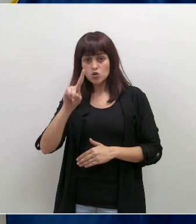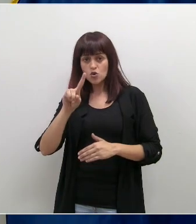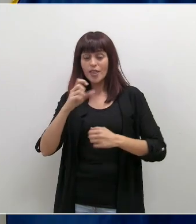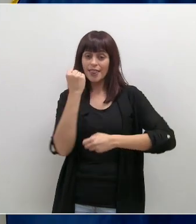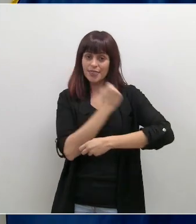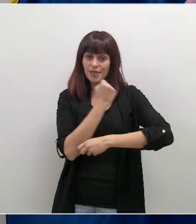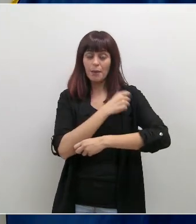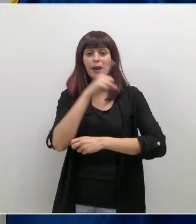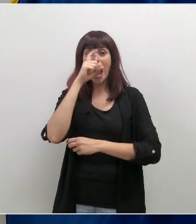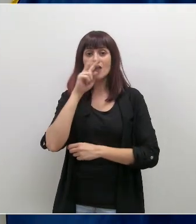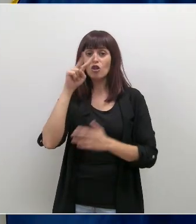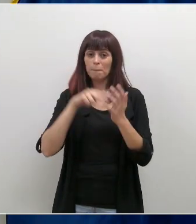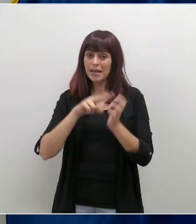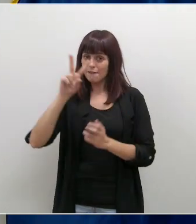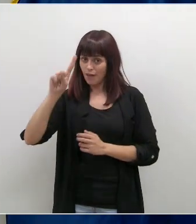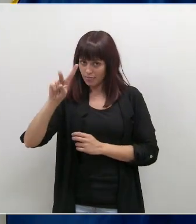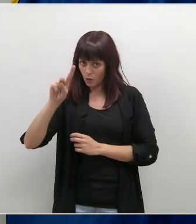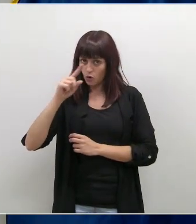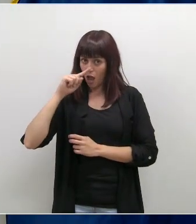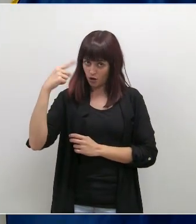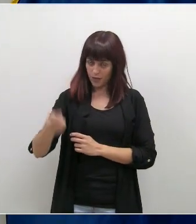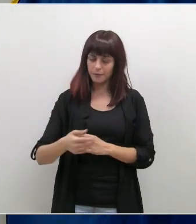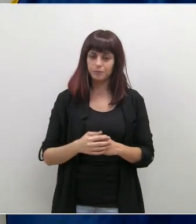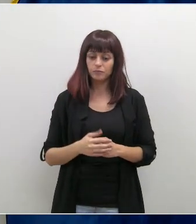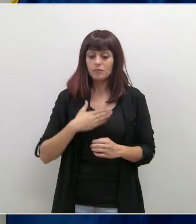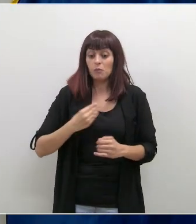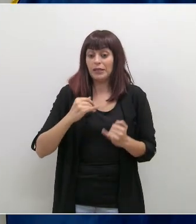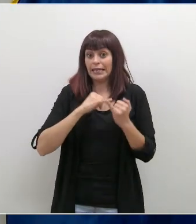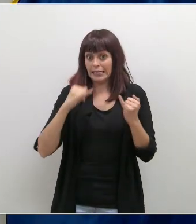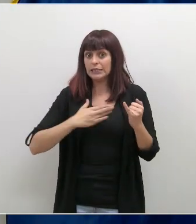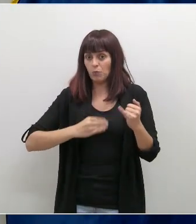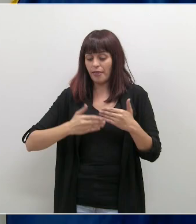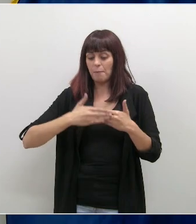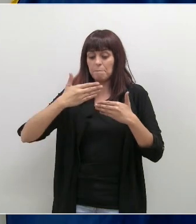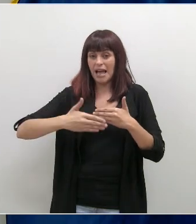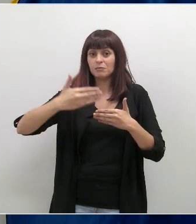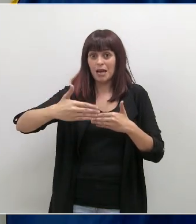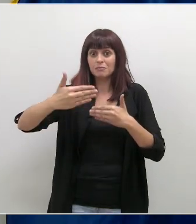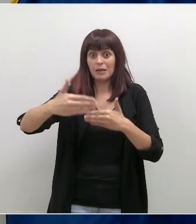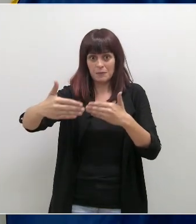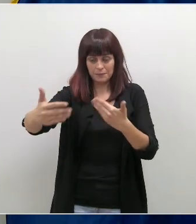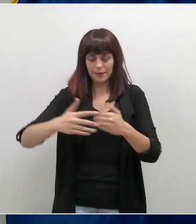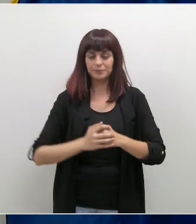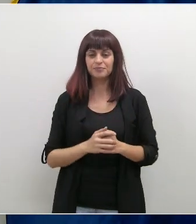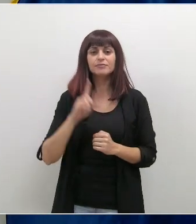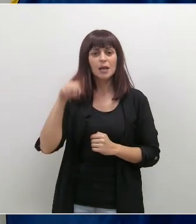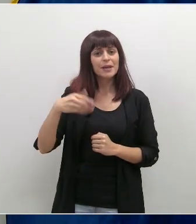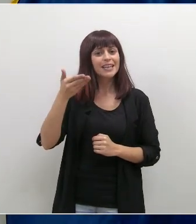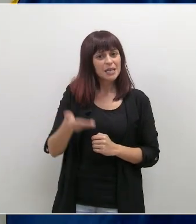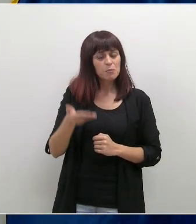2021. Como estamos contemplando que esta crisis puede prolongarse durante bastante tiempo. Y además, y esto es importante